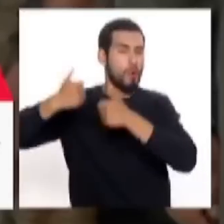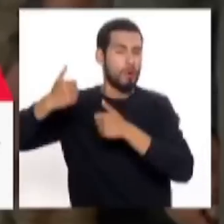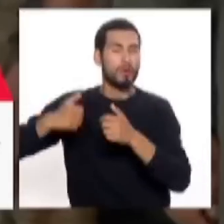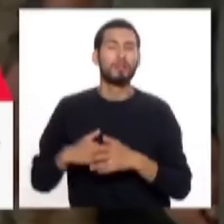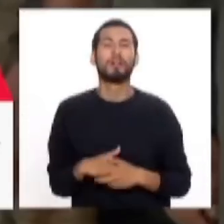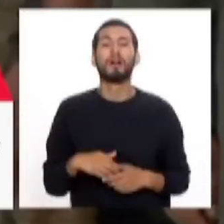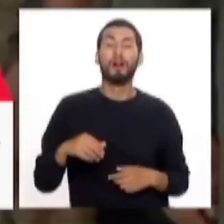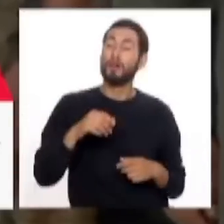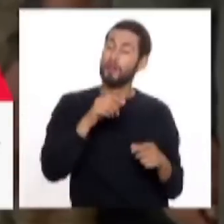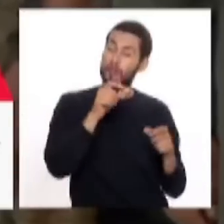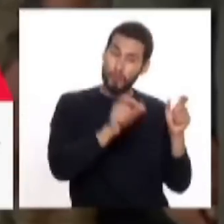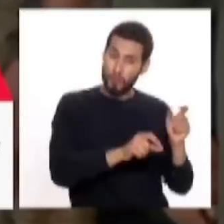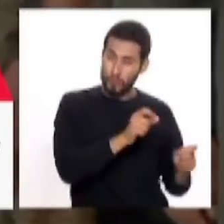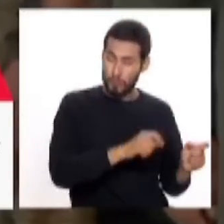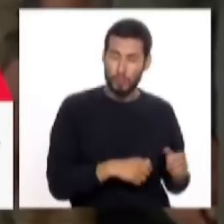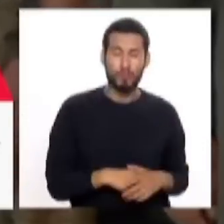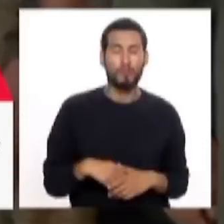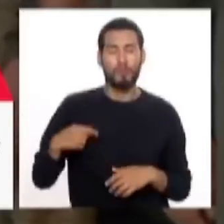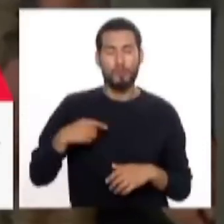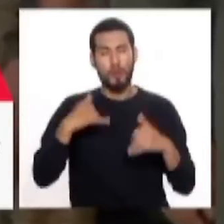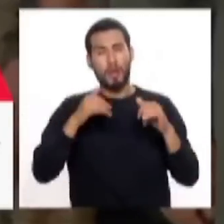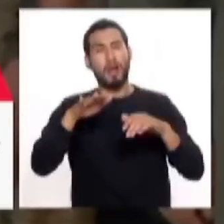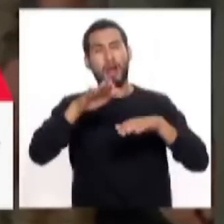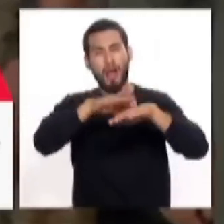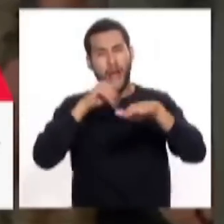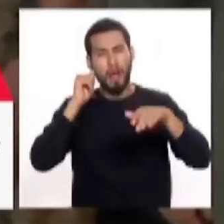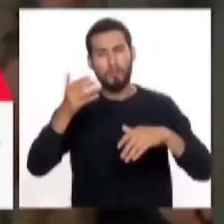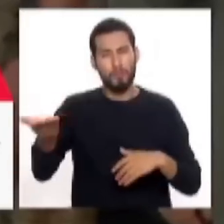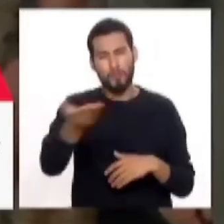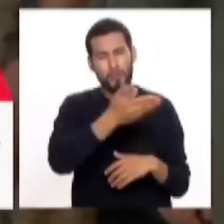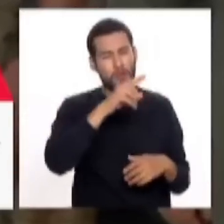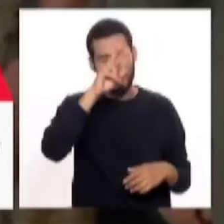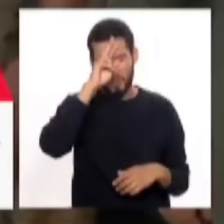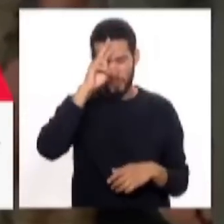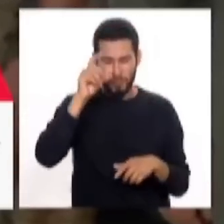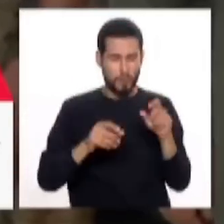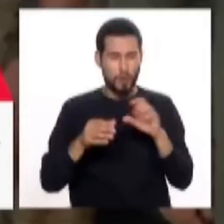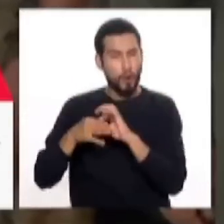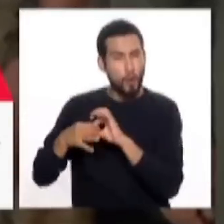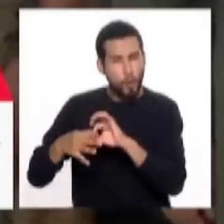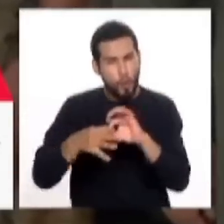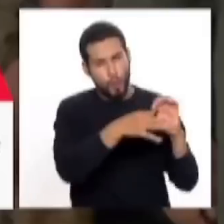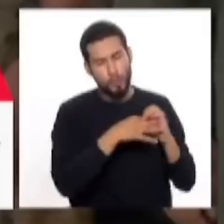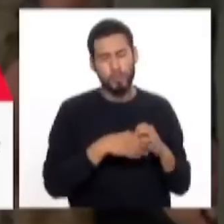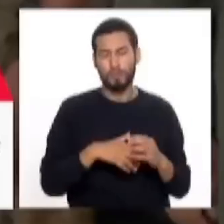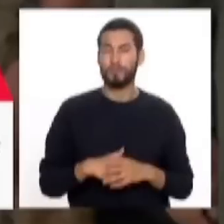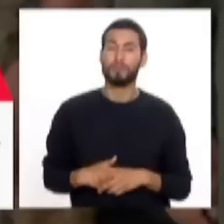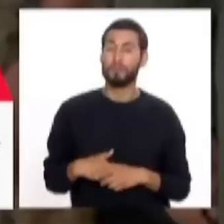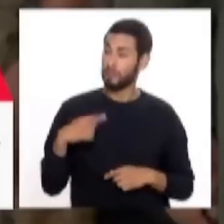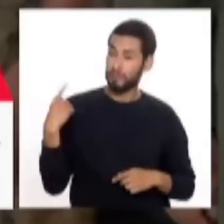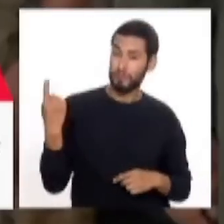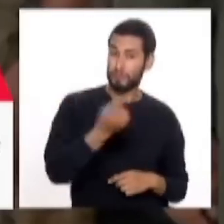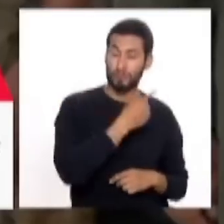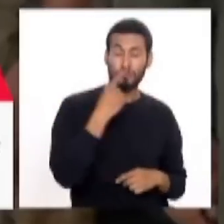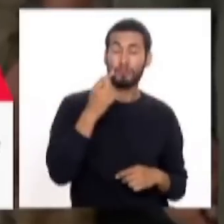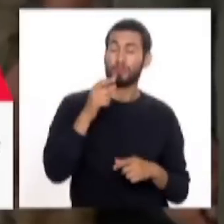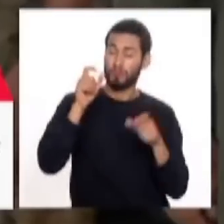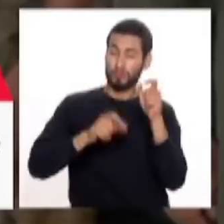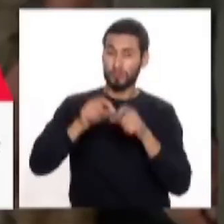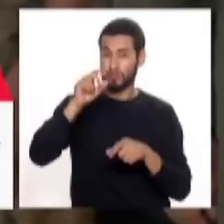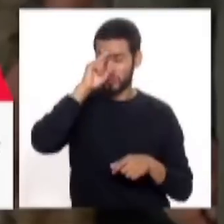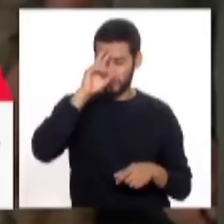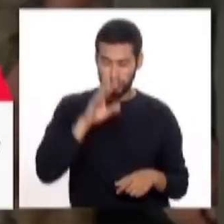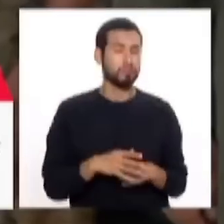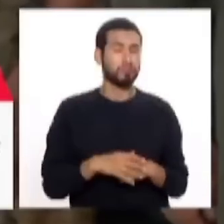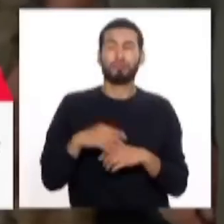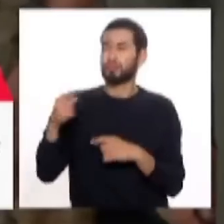aquí a la unidad del pueblo peruano. Somos un pueblo que frente a la adversidad nunca